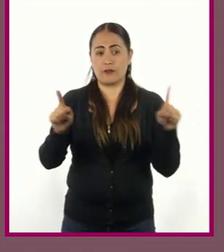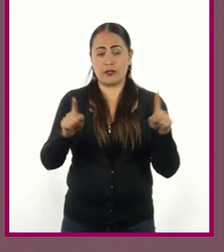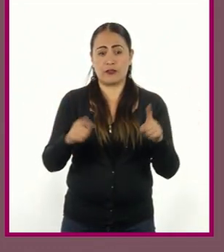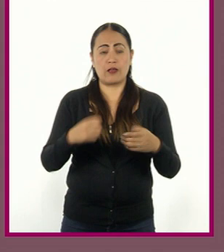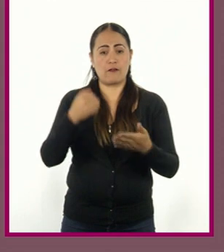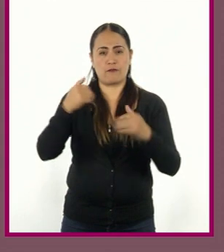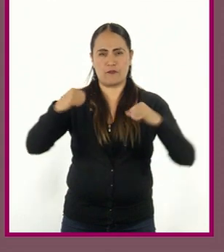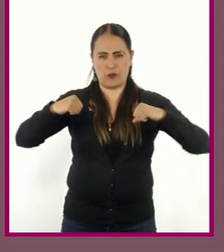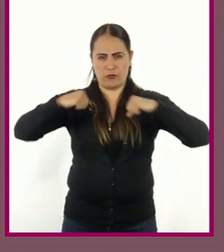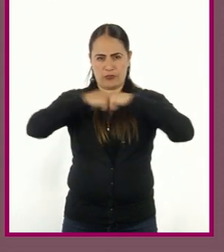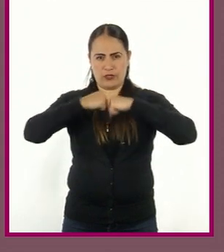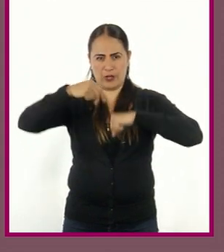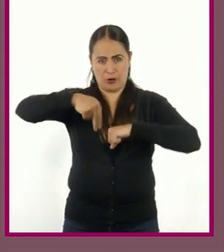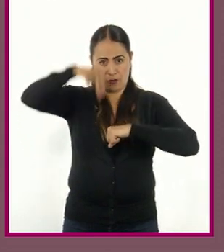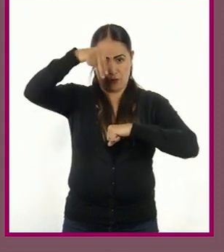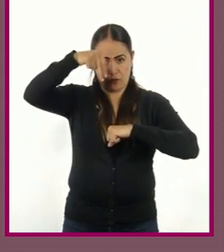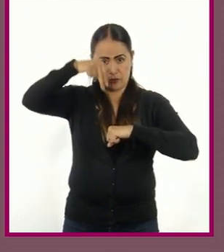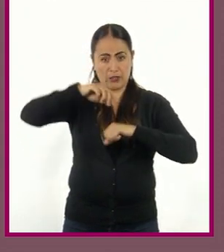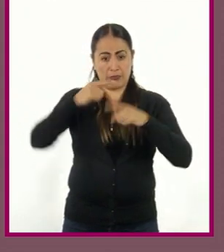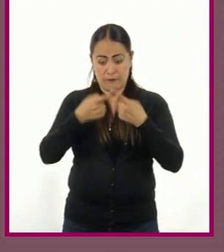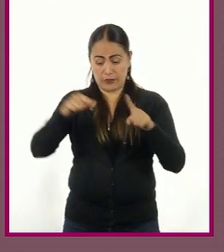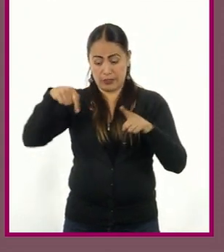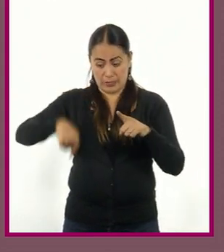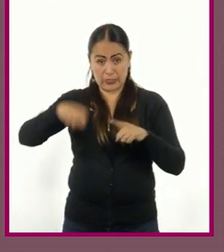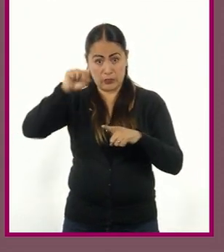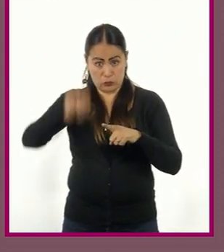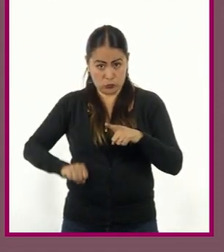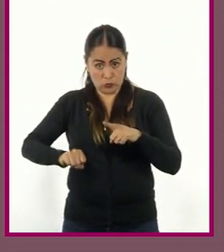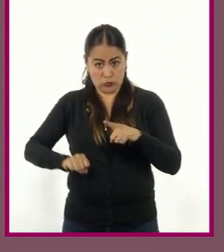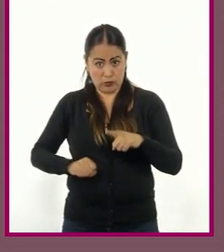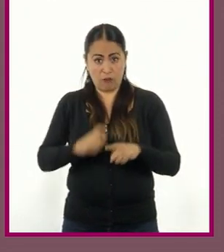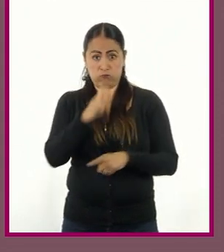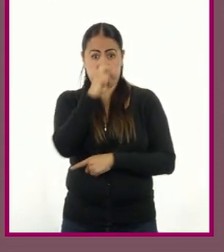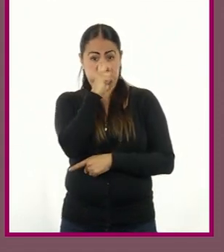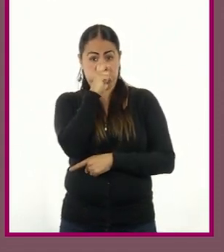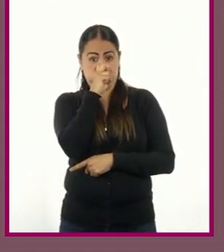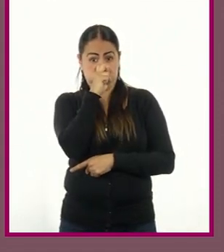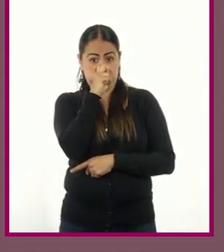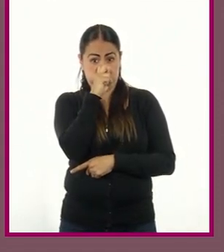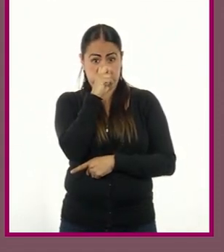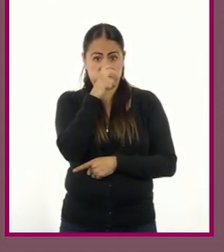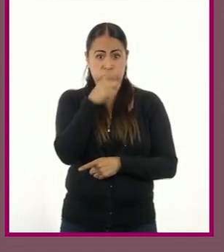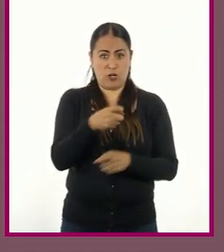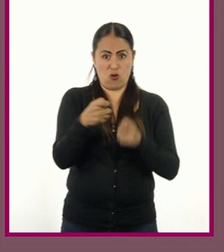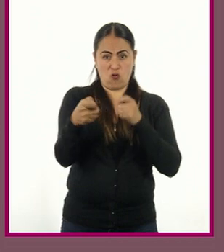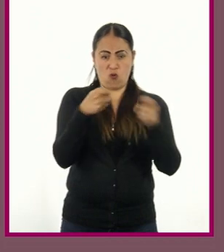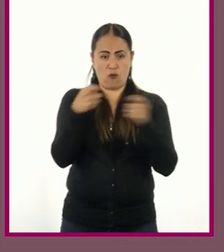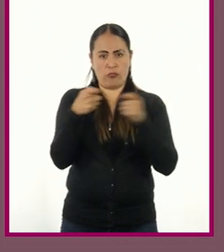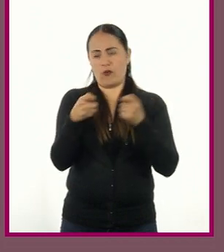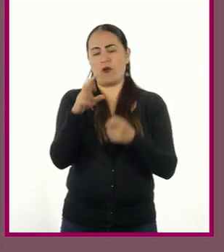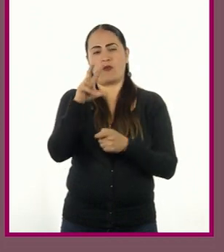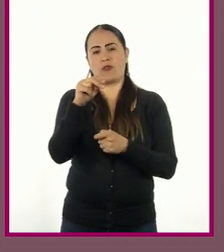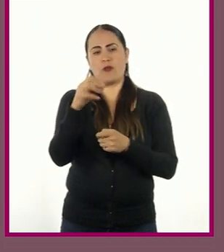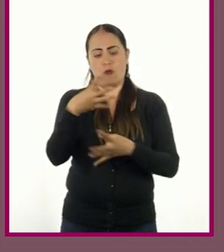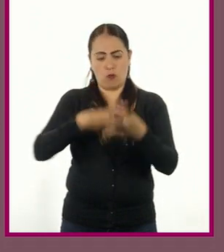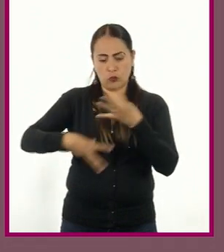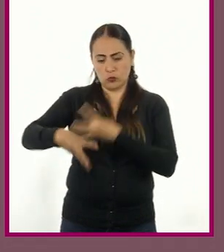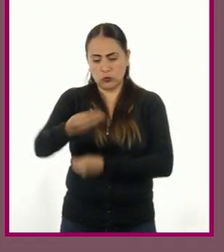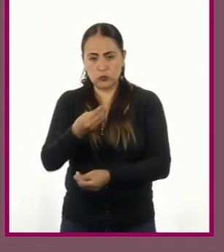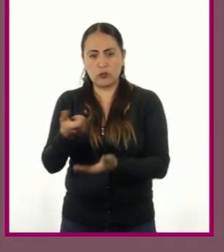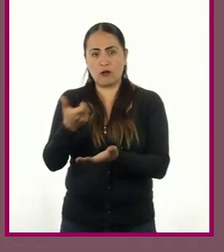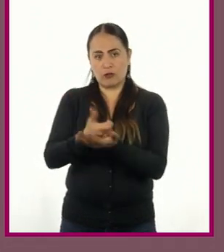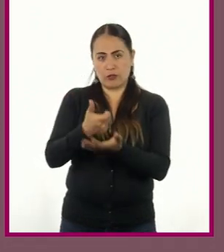norte, en la frontera sur, los controles fronterizos son menos estrictos y no existen grandes intercambios